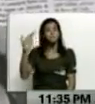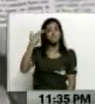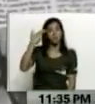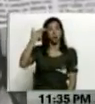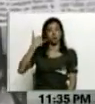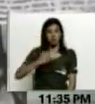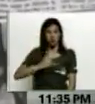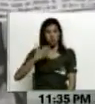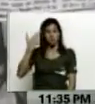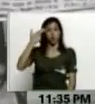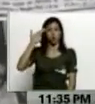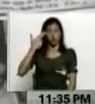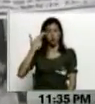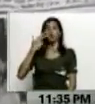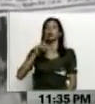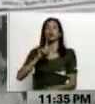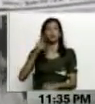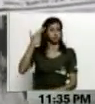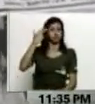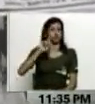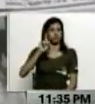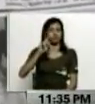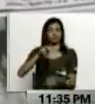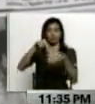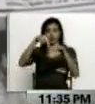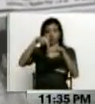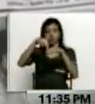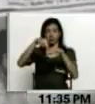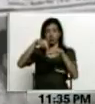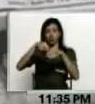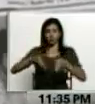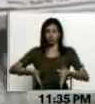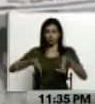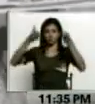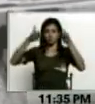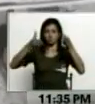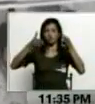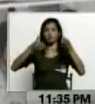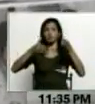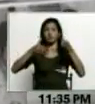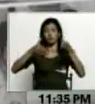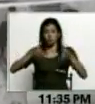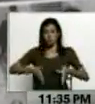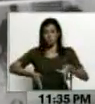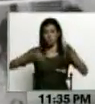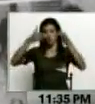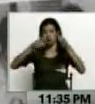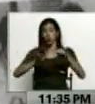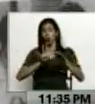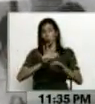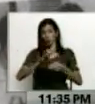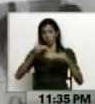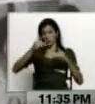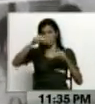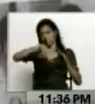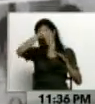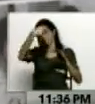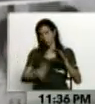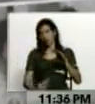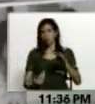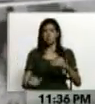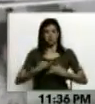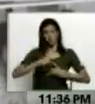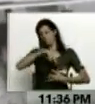haberse suicidado del piso cu del bloque 51 del 23 de enero